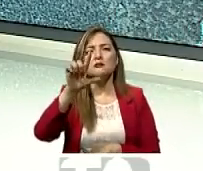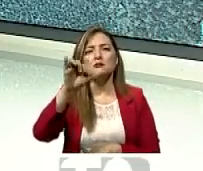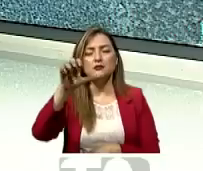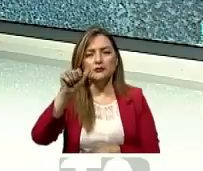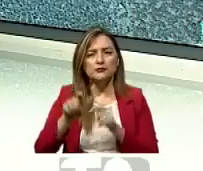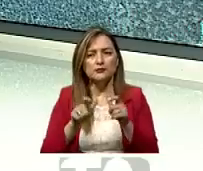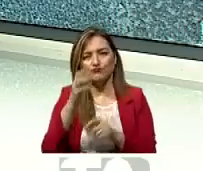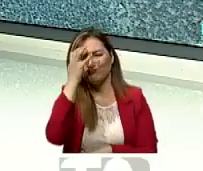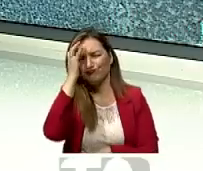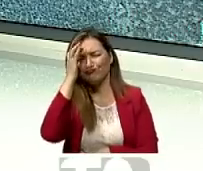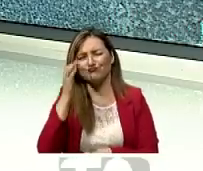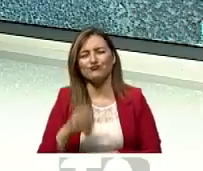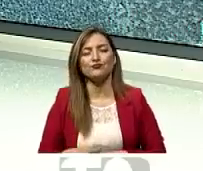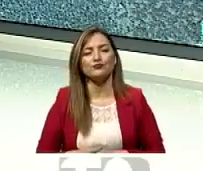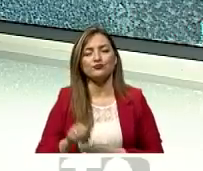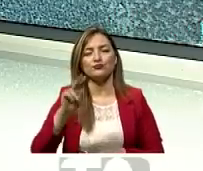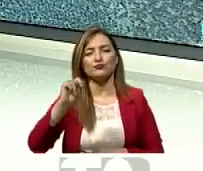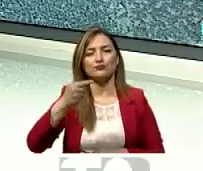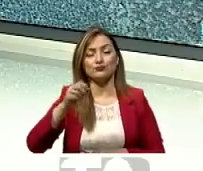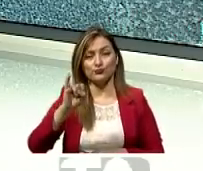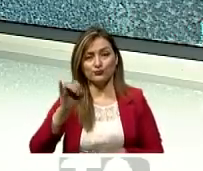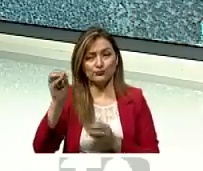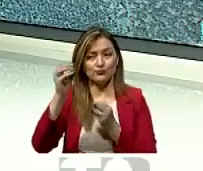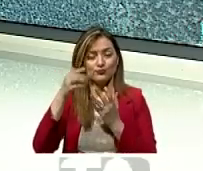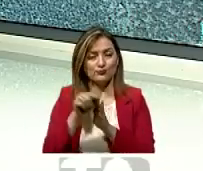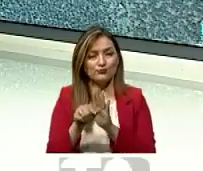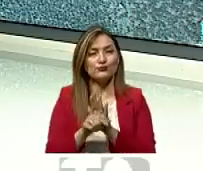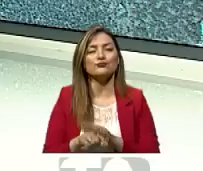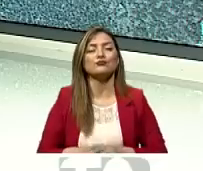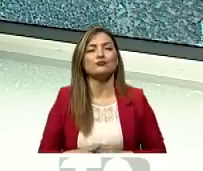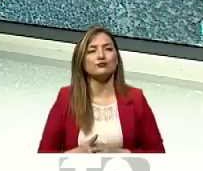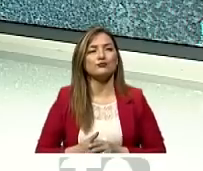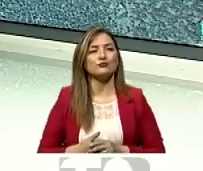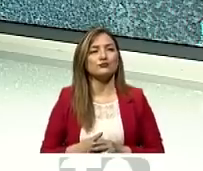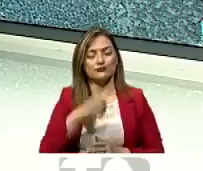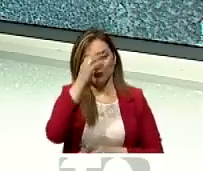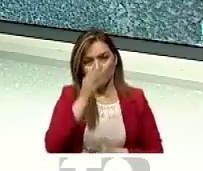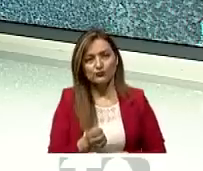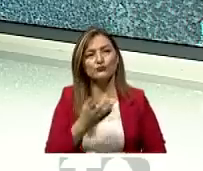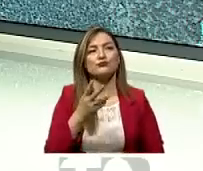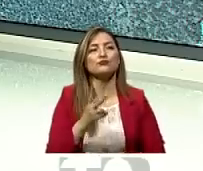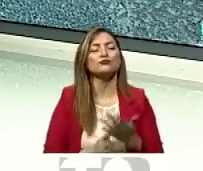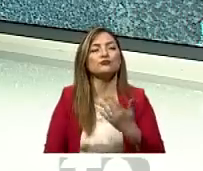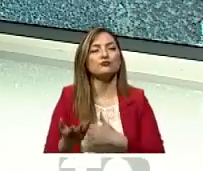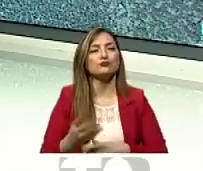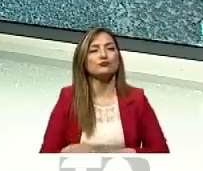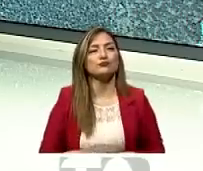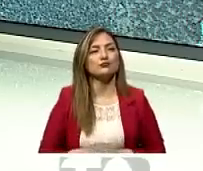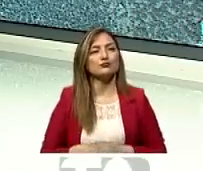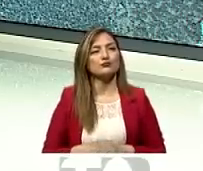sumamente preocupados. Angie Torres está en este punto para mostrarnos la magnitud de este agujero. Buen día, Angie, muéstranos el panorama.